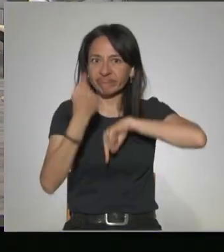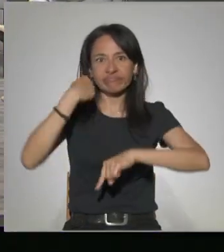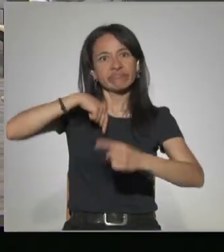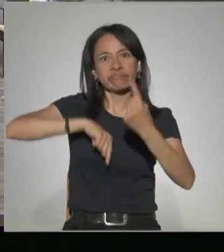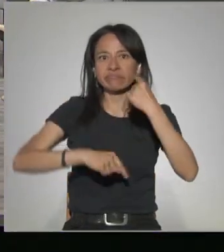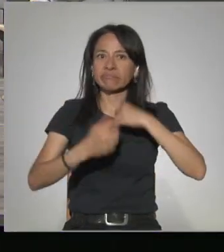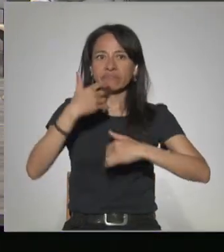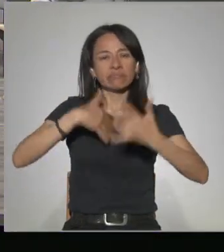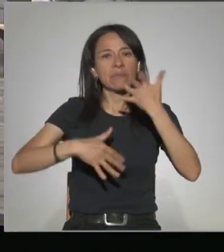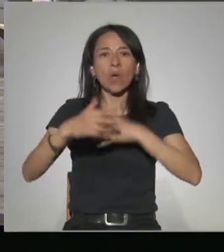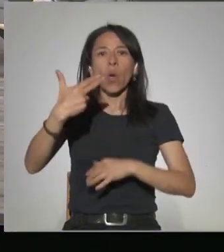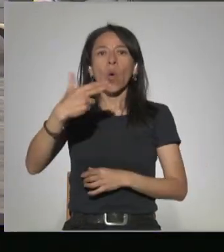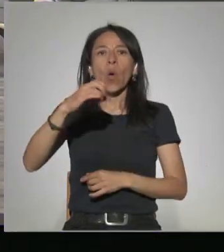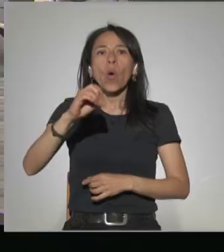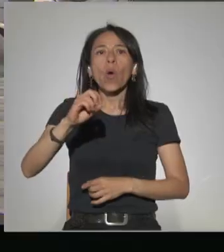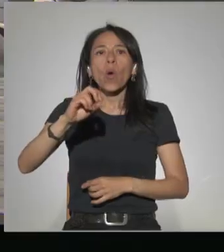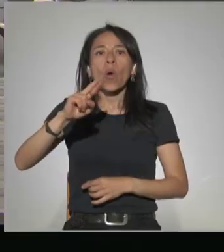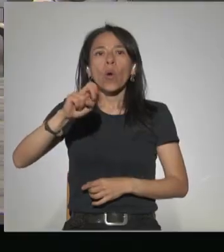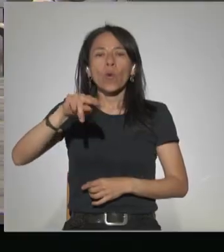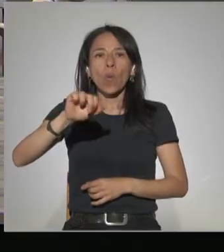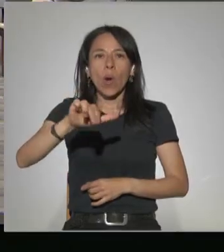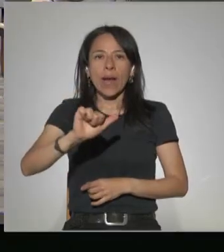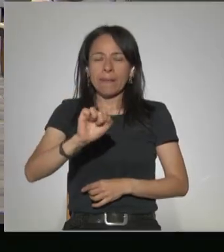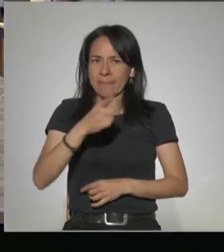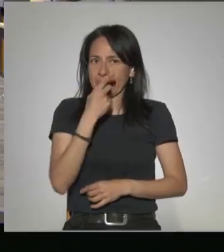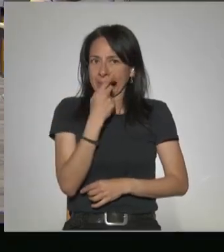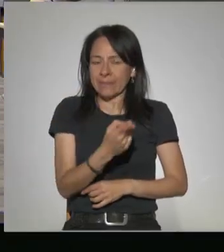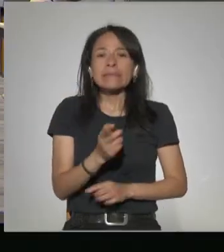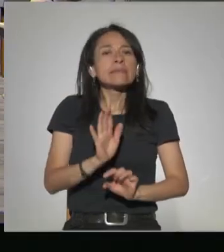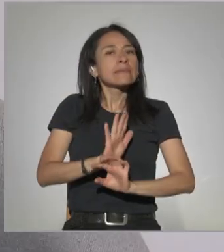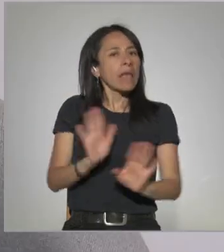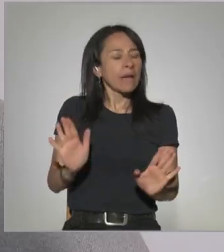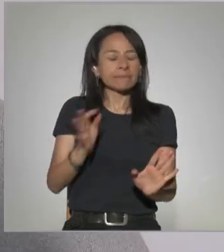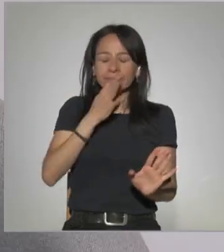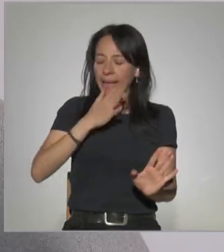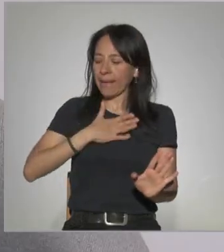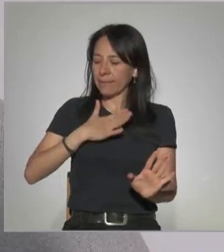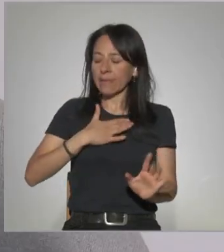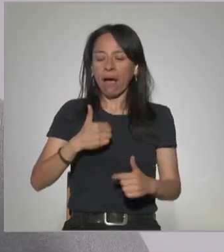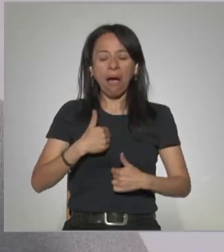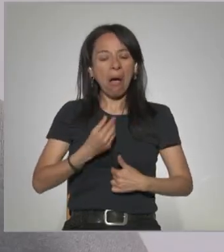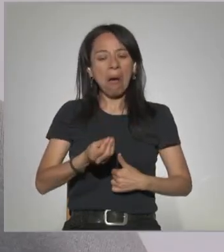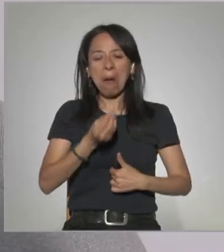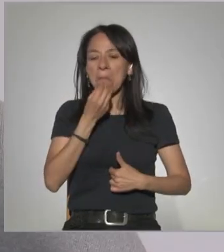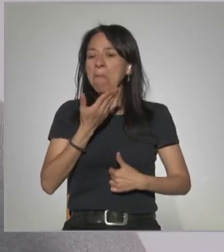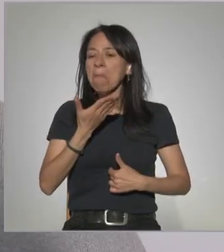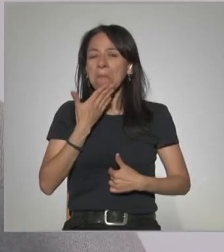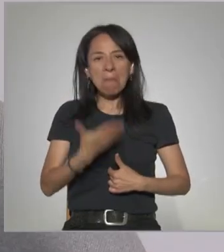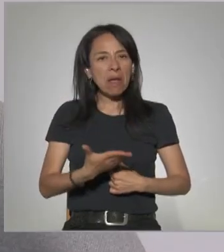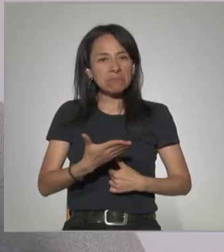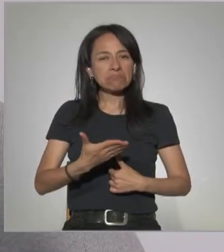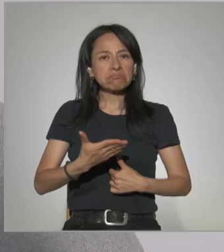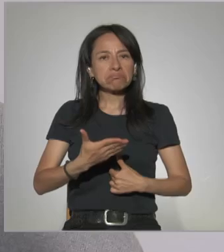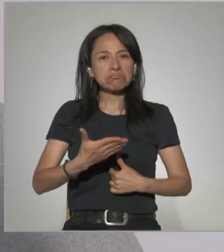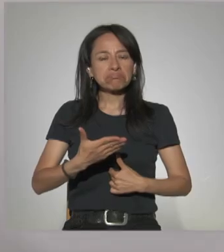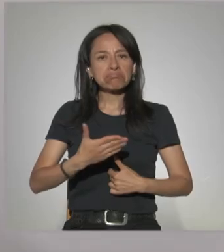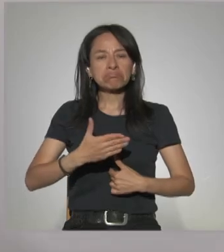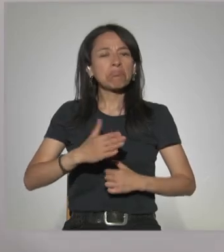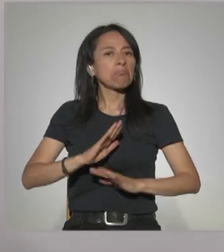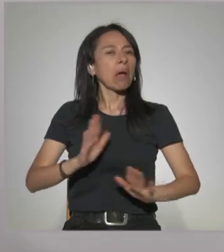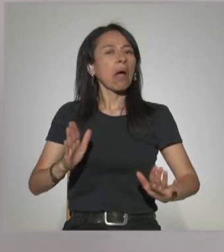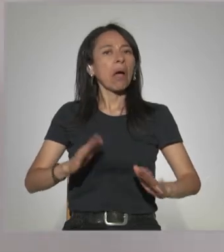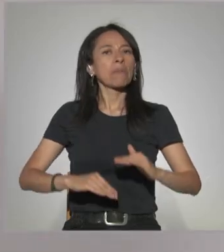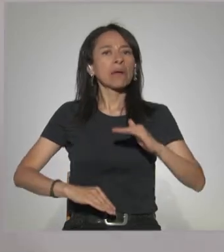suficiente, ya estás lo suficientemente satisfecho para que ya no sigas comiendo. Entonces